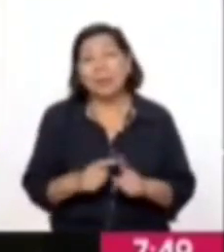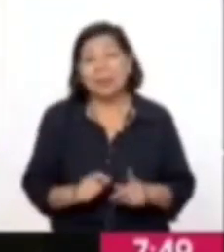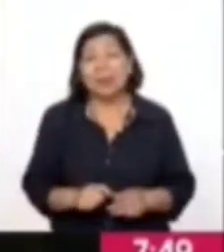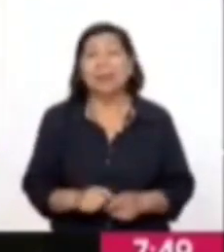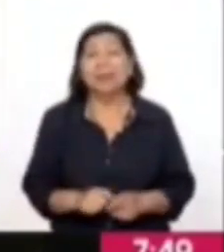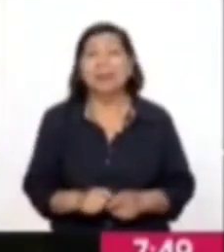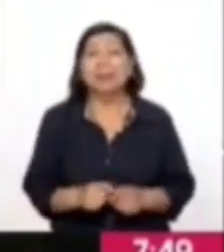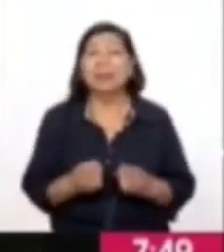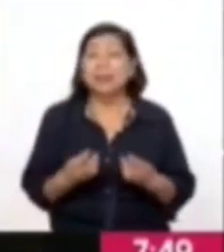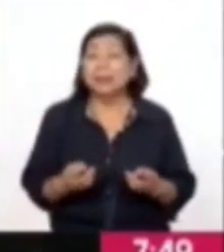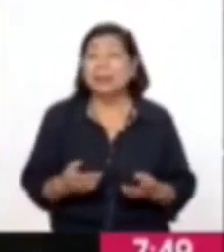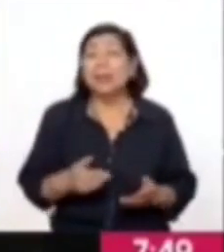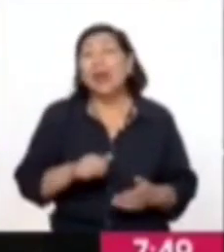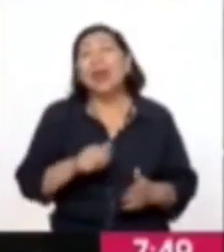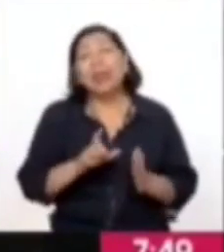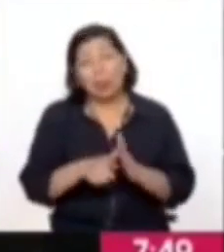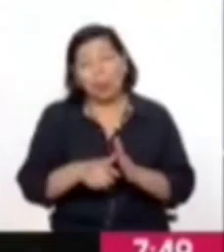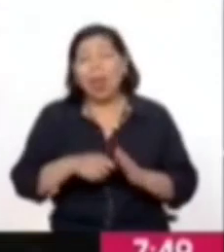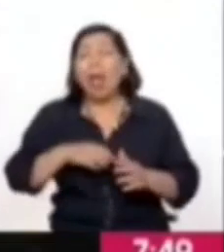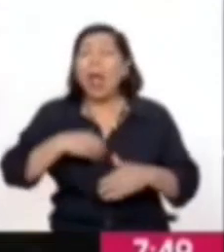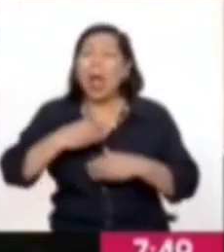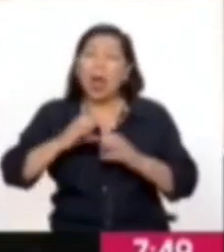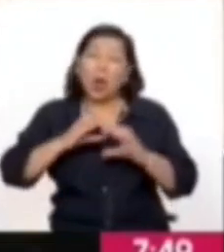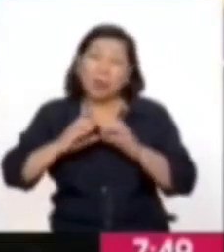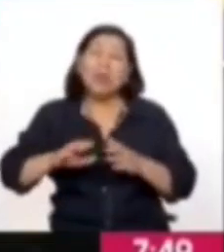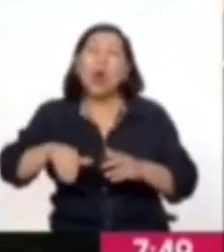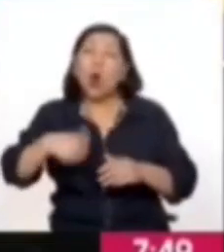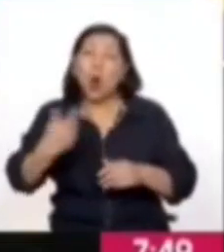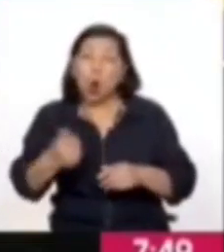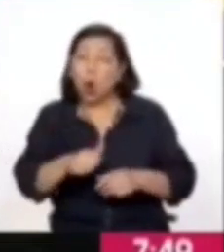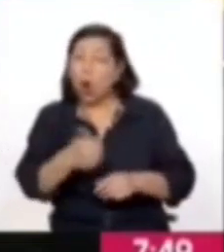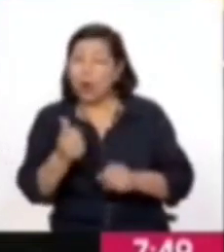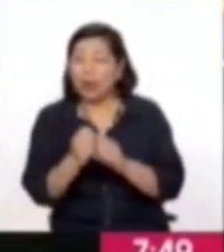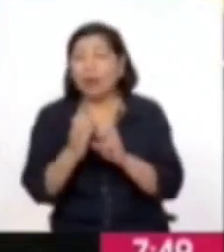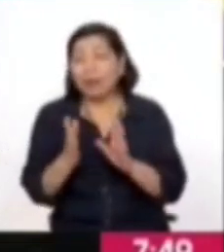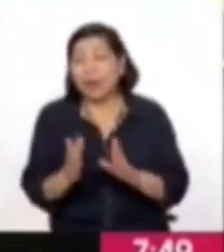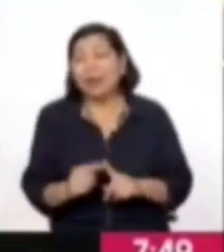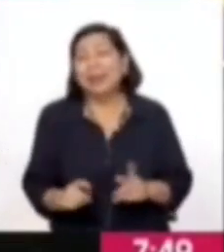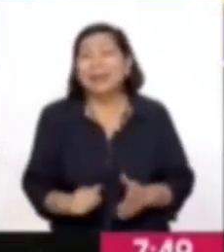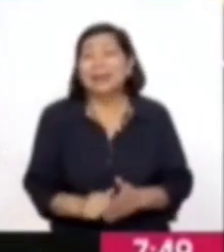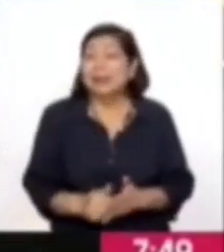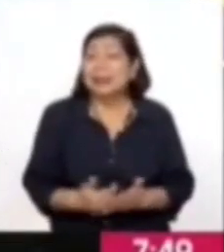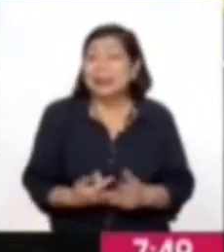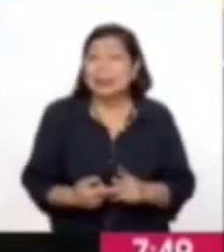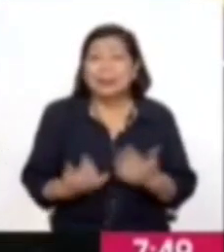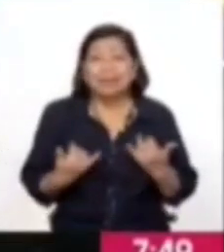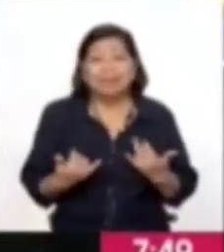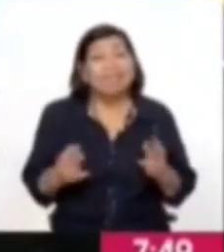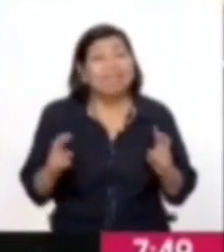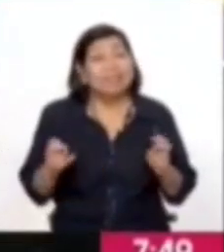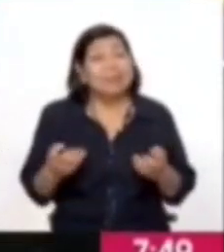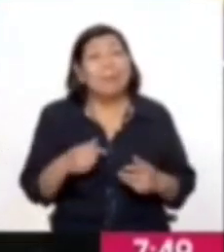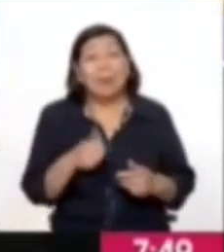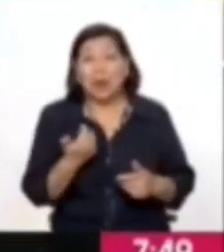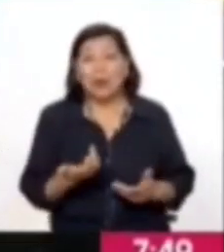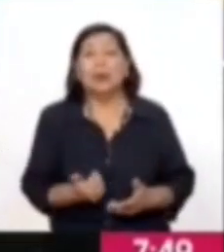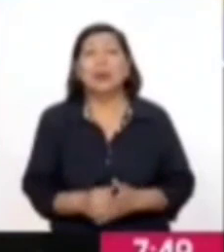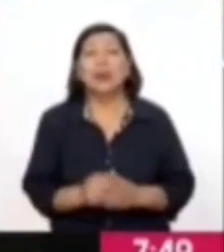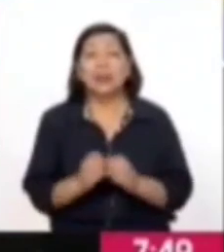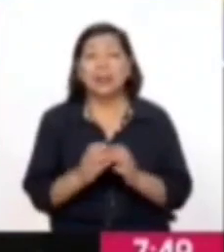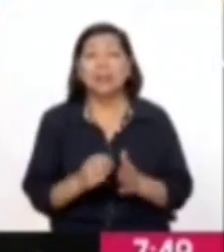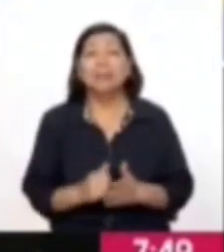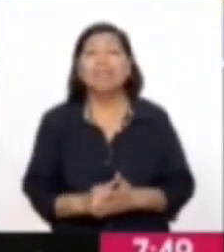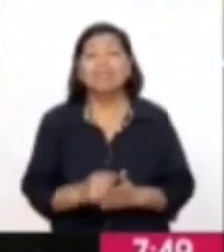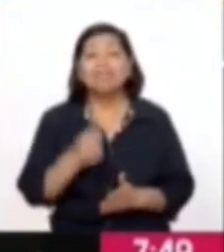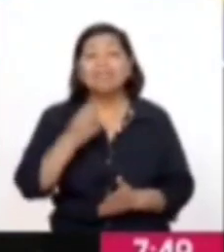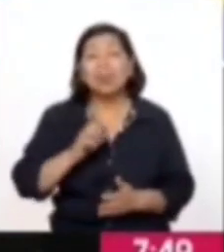conversación, tú lo has dicho, es materia de otra conversación. Ahí hay otras instituciones implicadas, gobierno. Bueno, Claro. es tema para otra conversación,